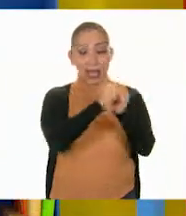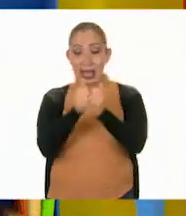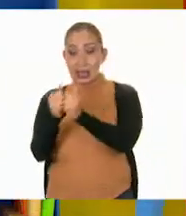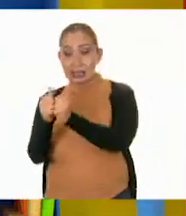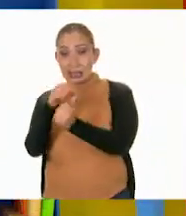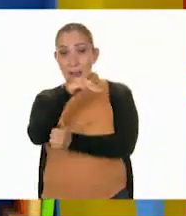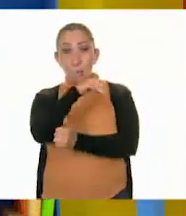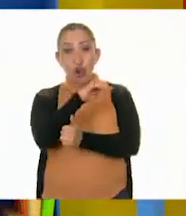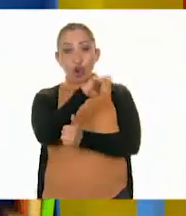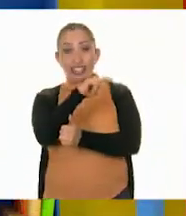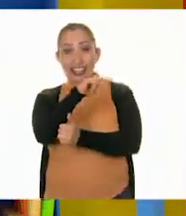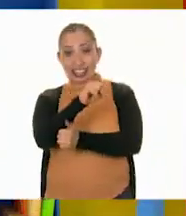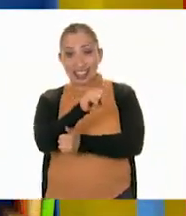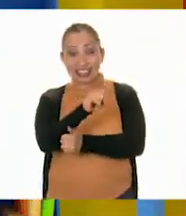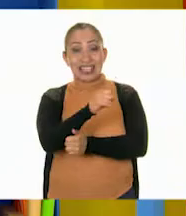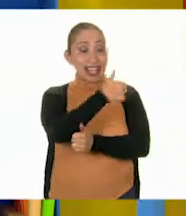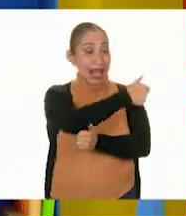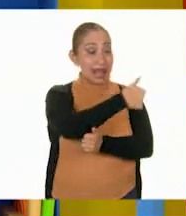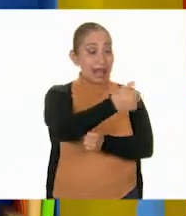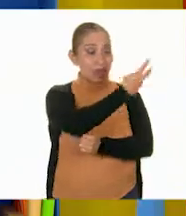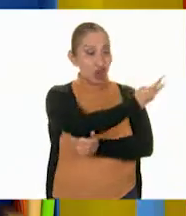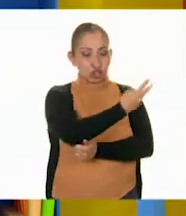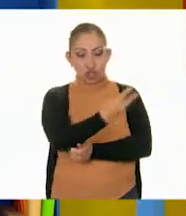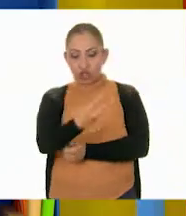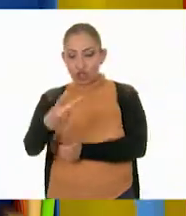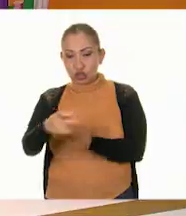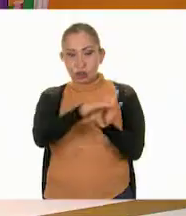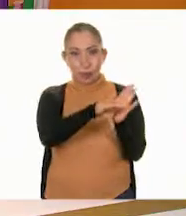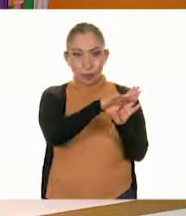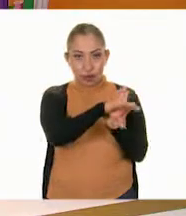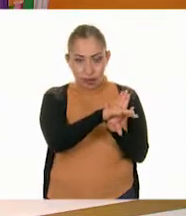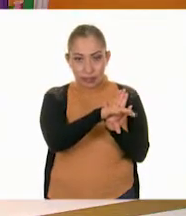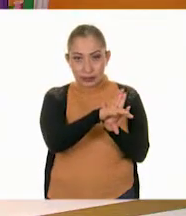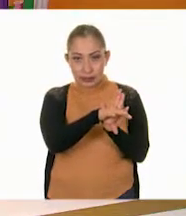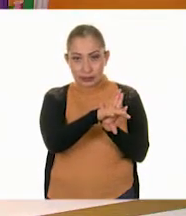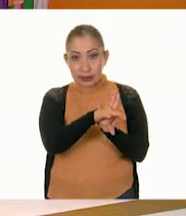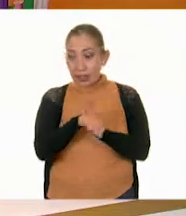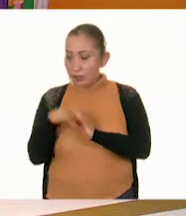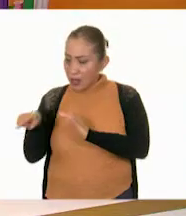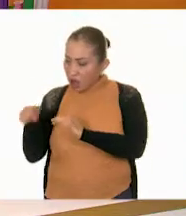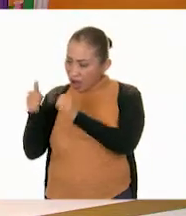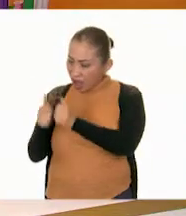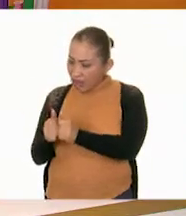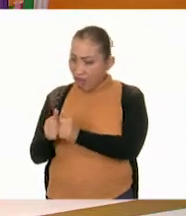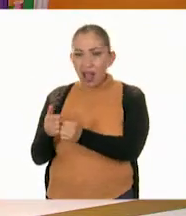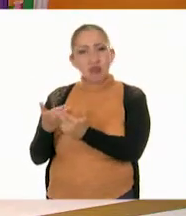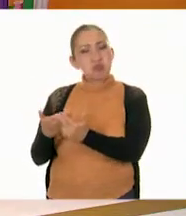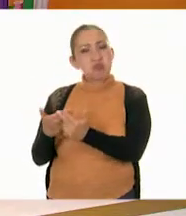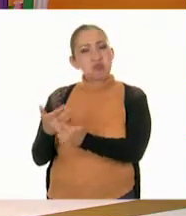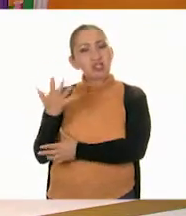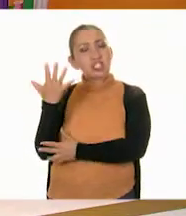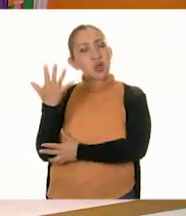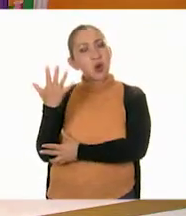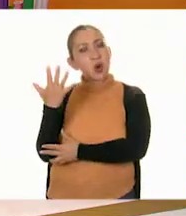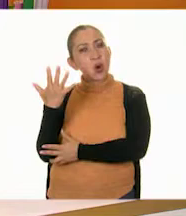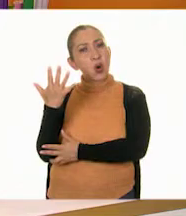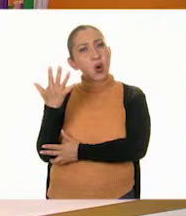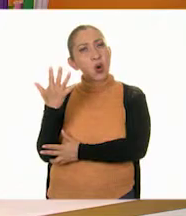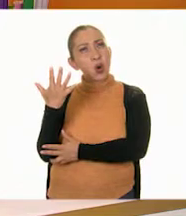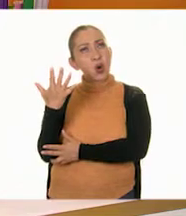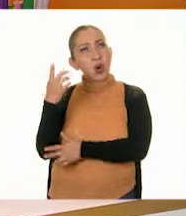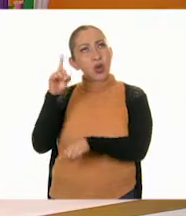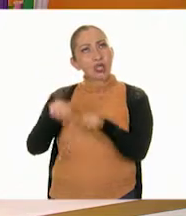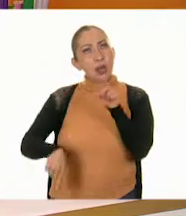las 20 molletes y cada uno tenía 2 rebanadas de jamón. Y que le sobraron 5. Uh-huh. ¿Eso se lo restaríamos o se lo